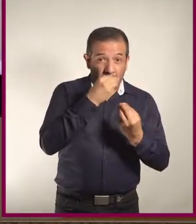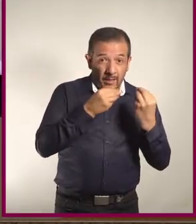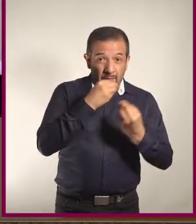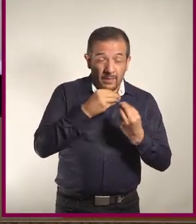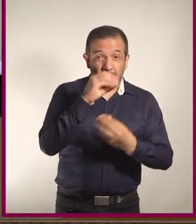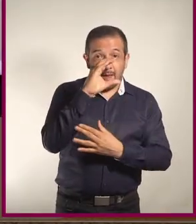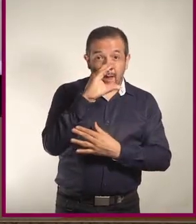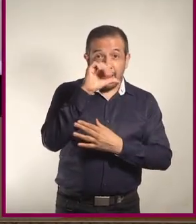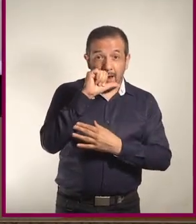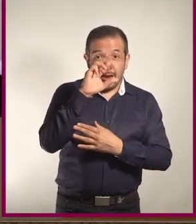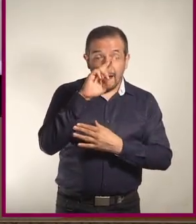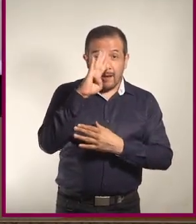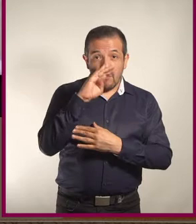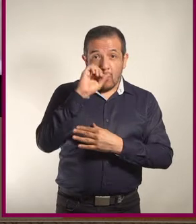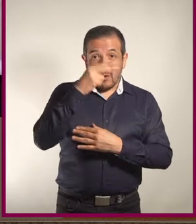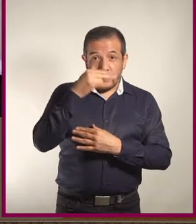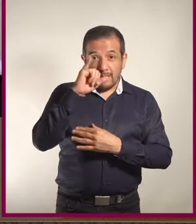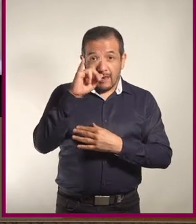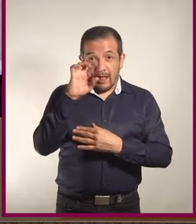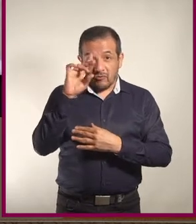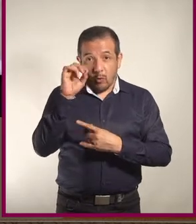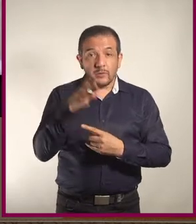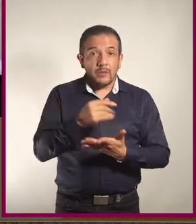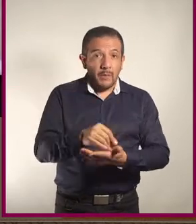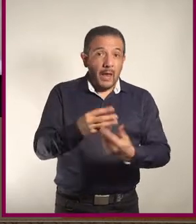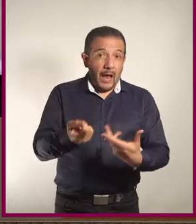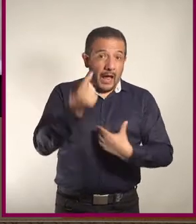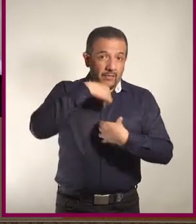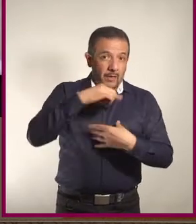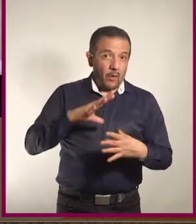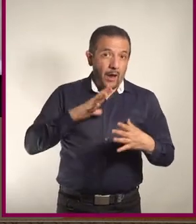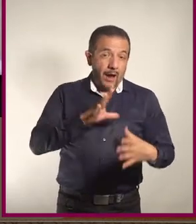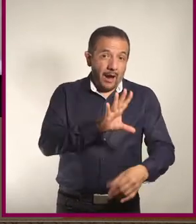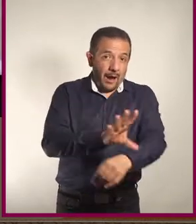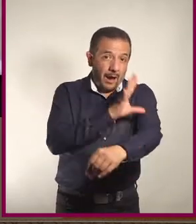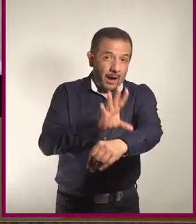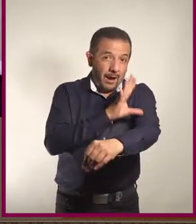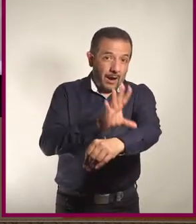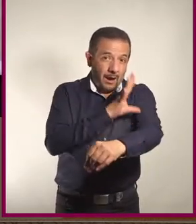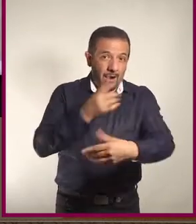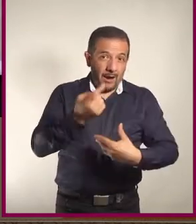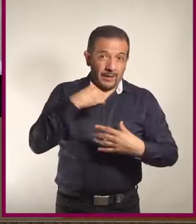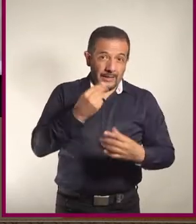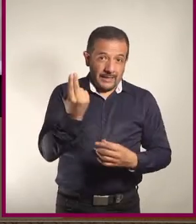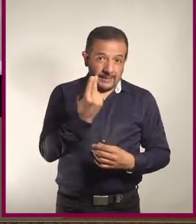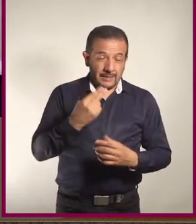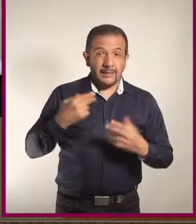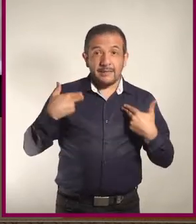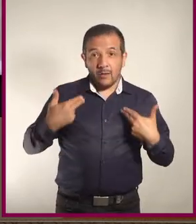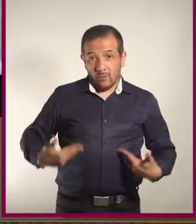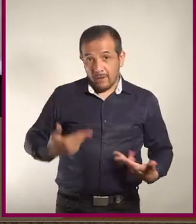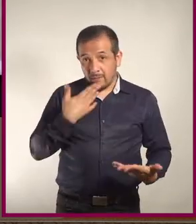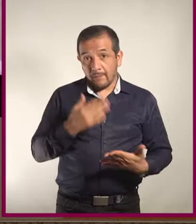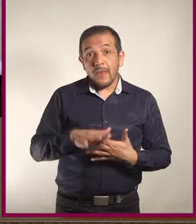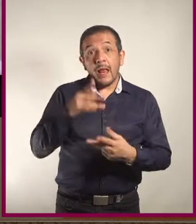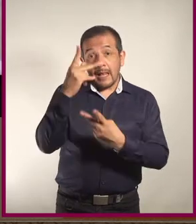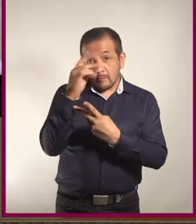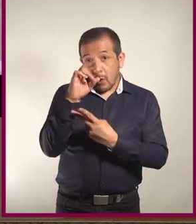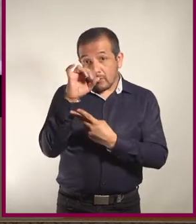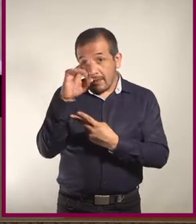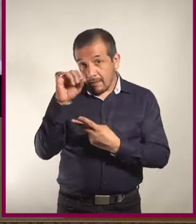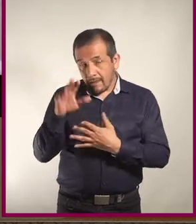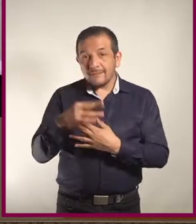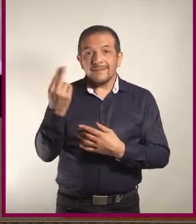de carbohidratos se van a la energía, a producir la energía completa que requiere el ser humano. De